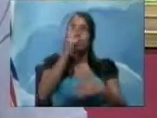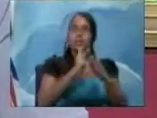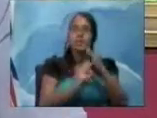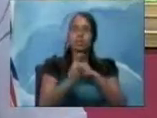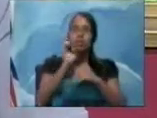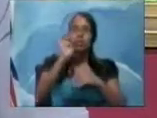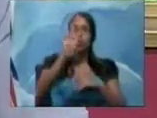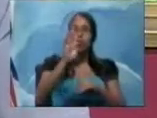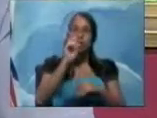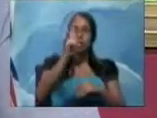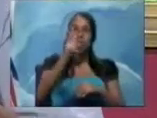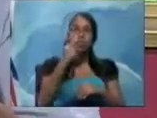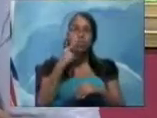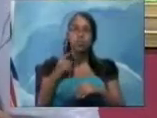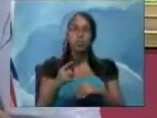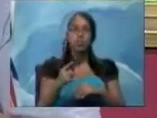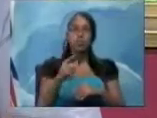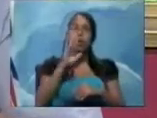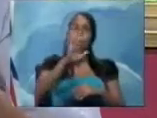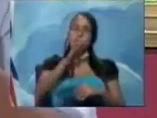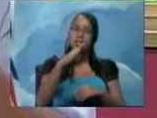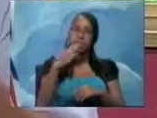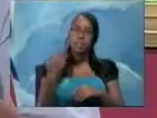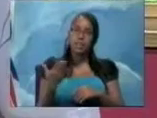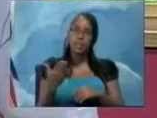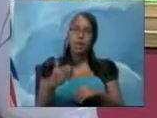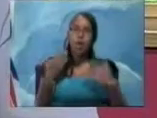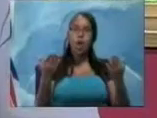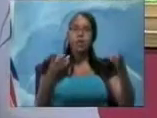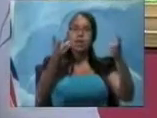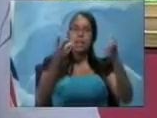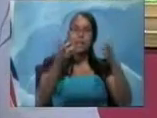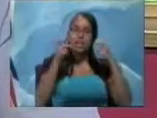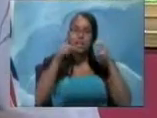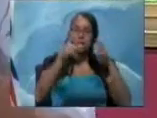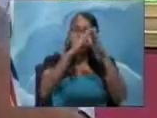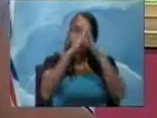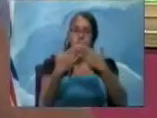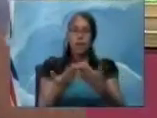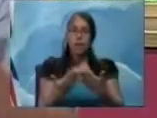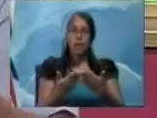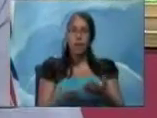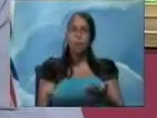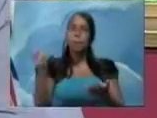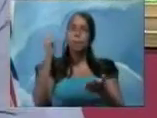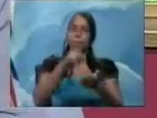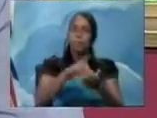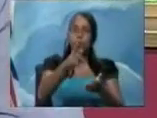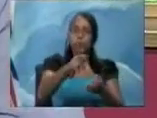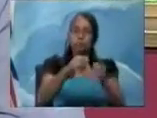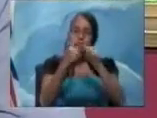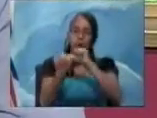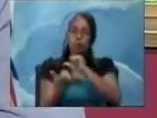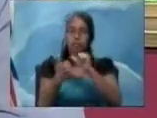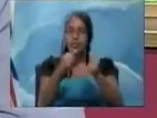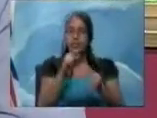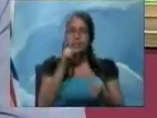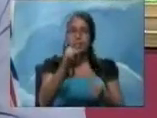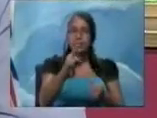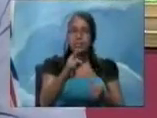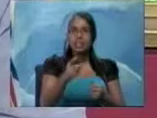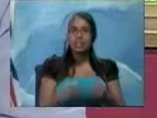41 dice así que los que recibieron su palabra fueron bautizados y